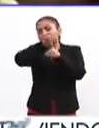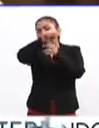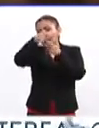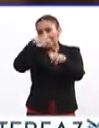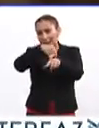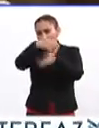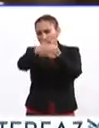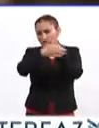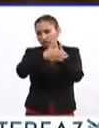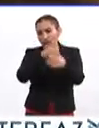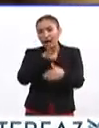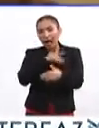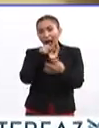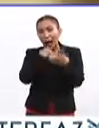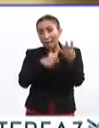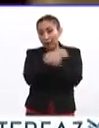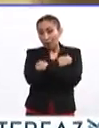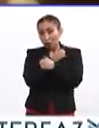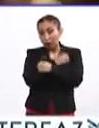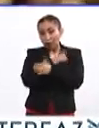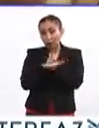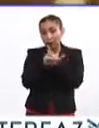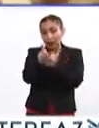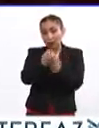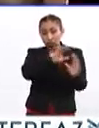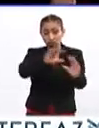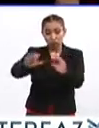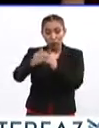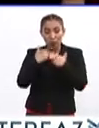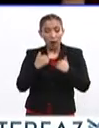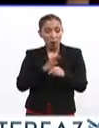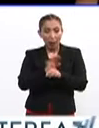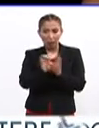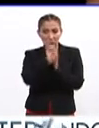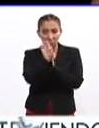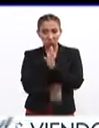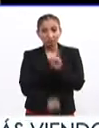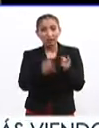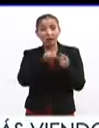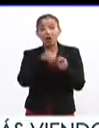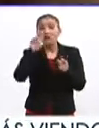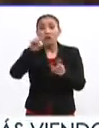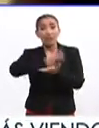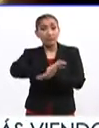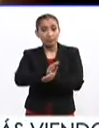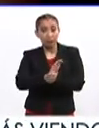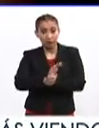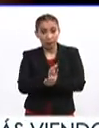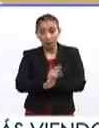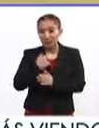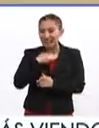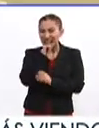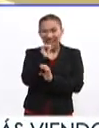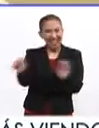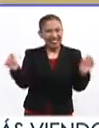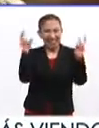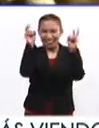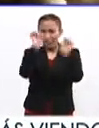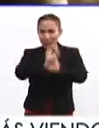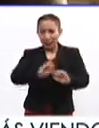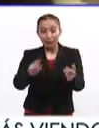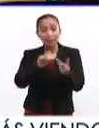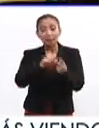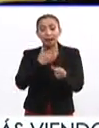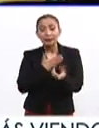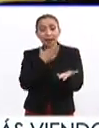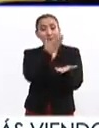que se encuentran en el camino por una educación en derechos humanos son, por ejemplo, la no discriminación por ningún motivo, lograr